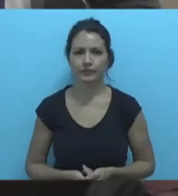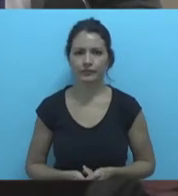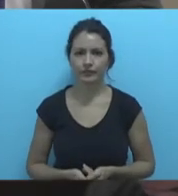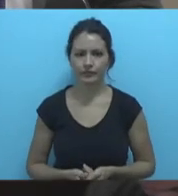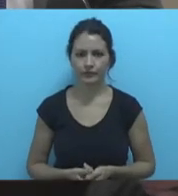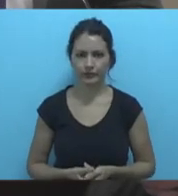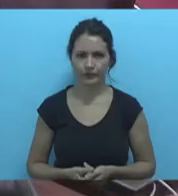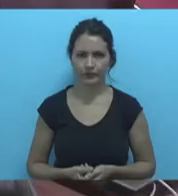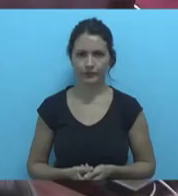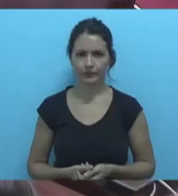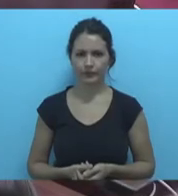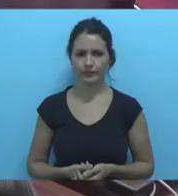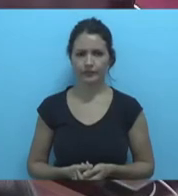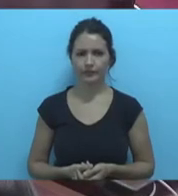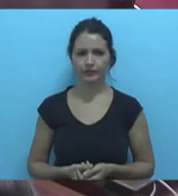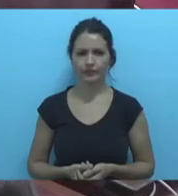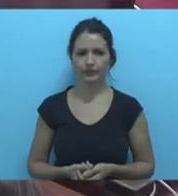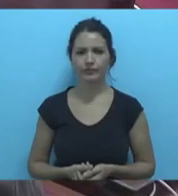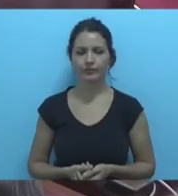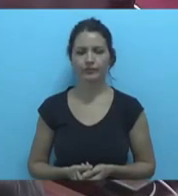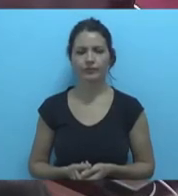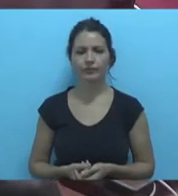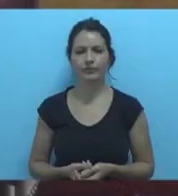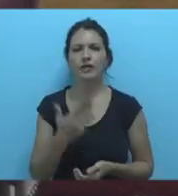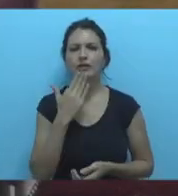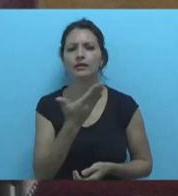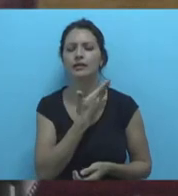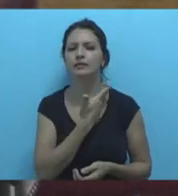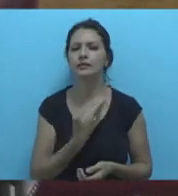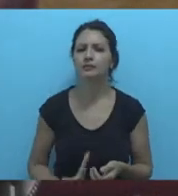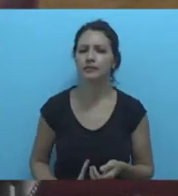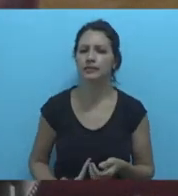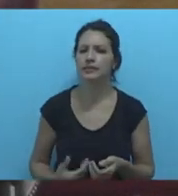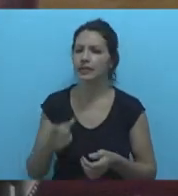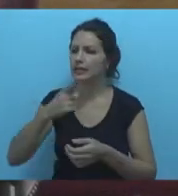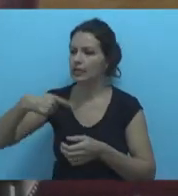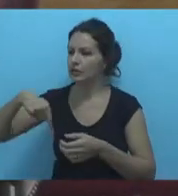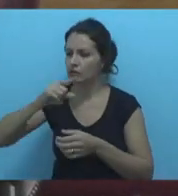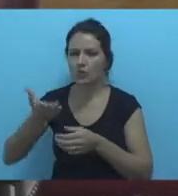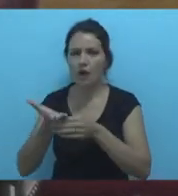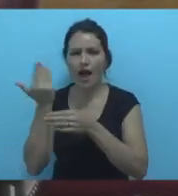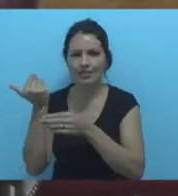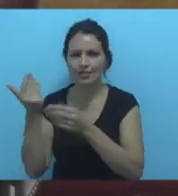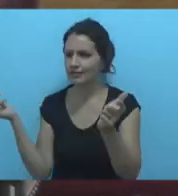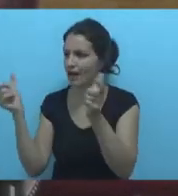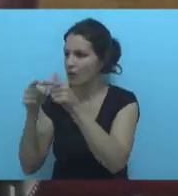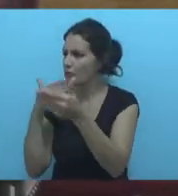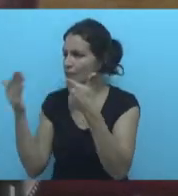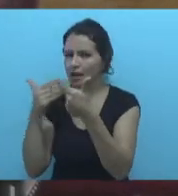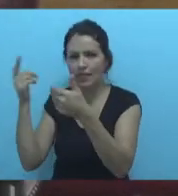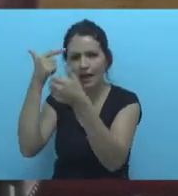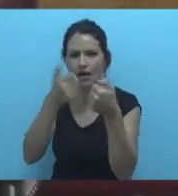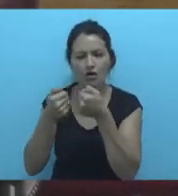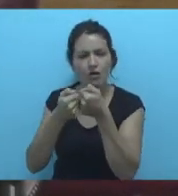Sí, diputada Sola. Sí, gracias, señor presidente. De acuerdo a lo acordado en labor parlamentaria, es para pedir que cuando